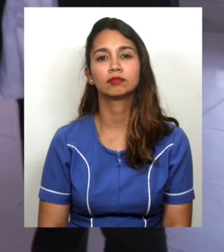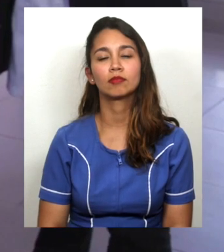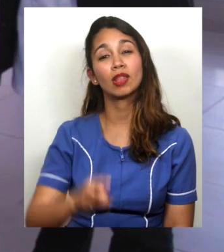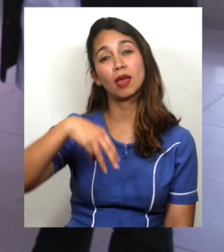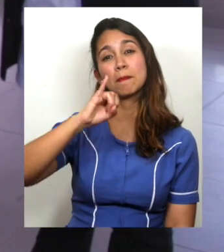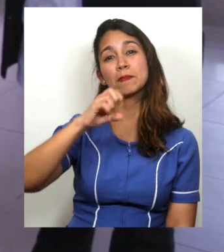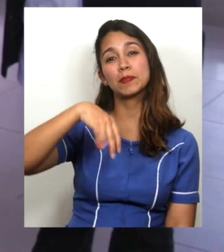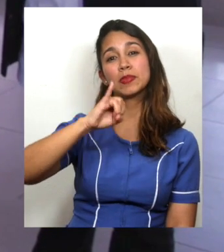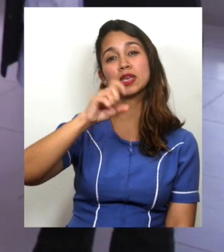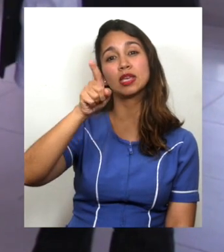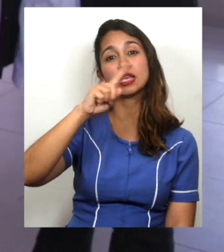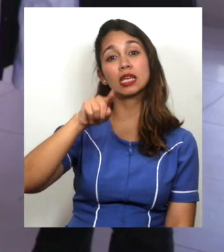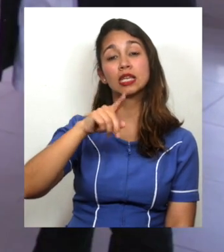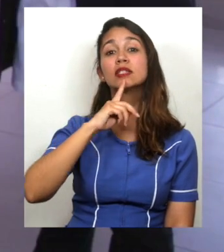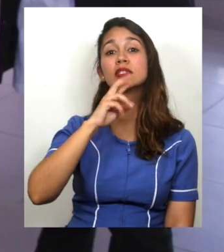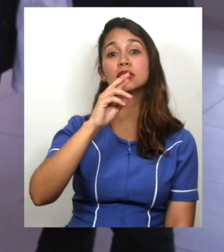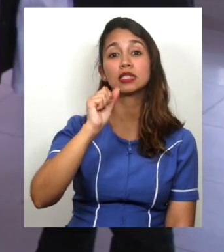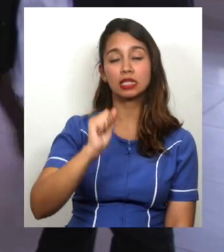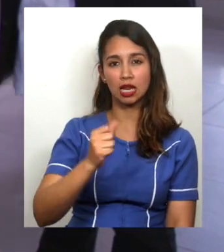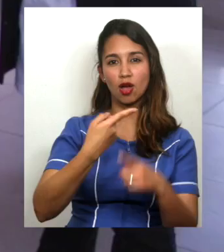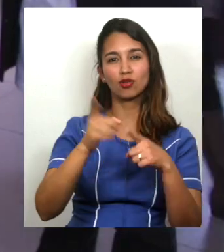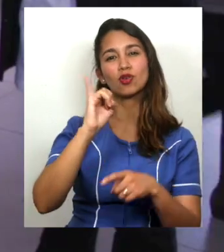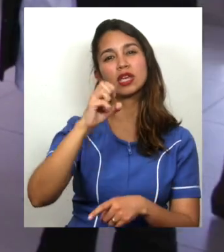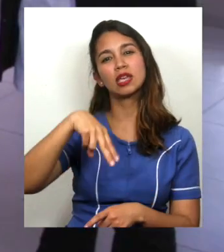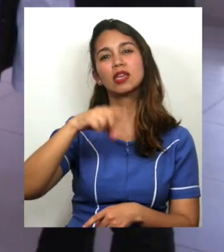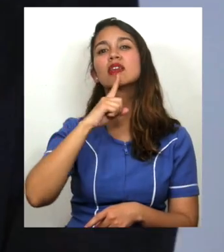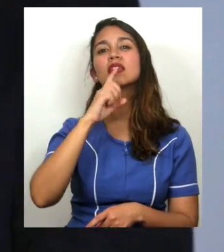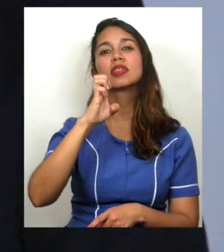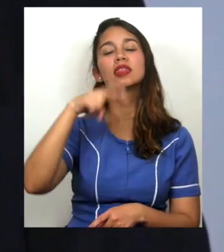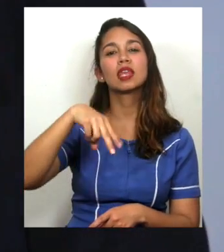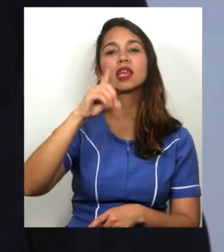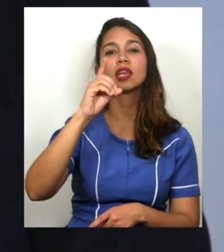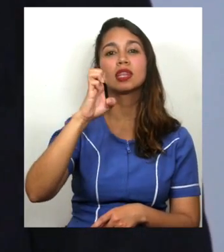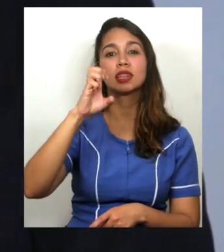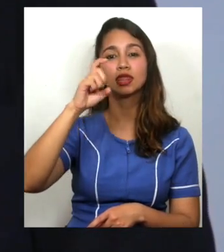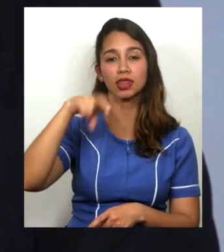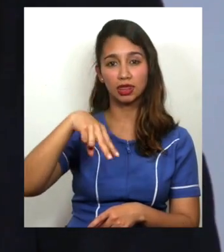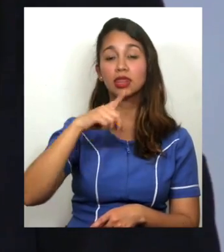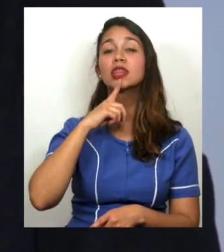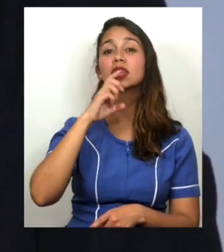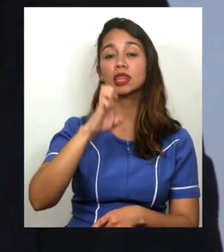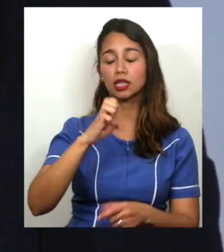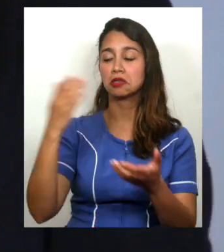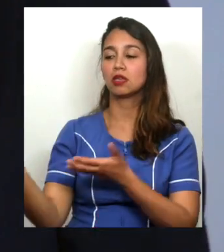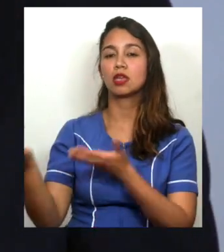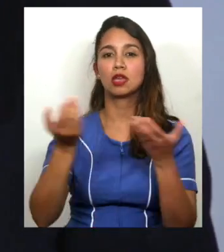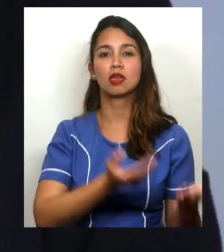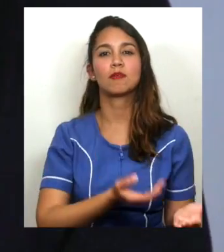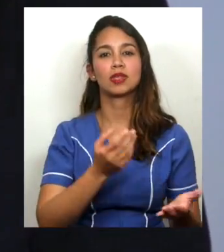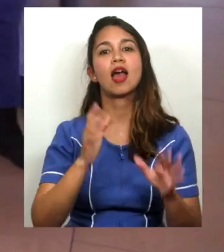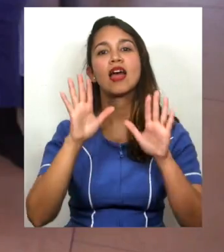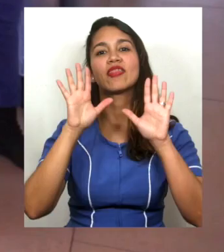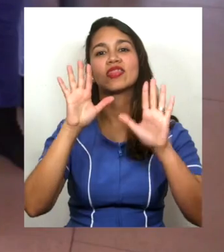Con la presencia de la ministra de Bienes Nacionales, Nidia Palma, y el intendente de la región de O'Higgins, Pablo Silva Amaya, se realizó